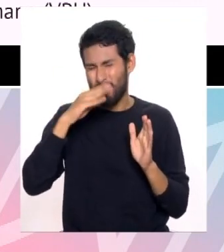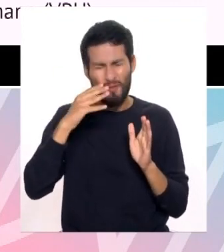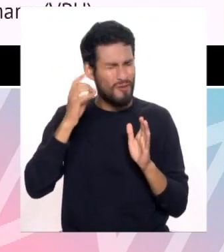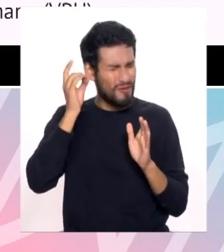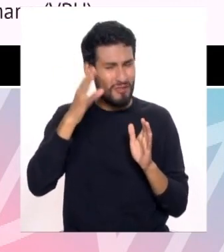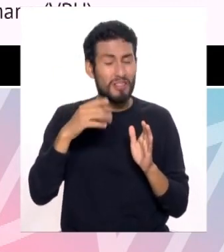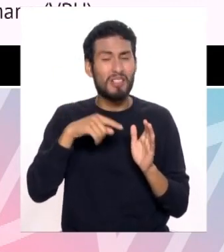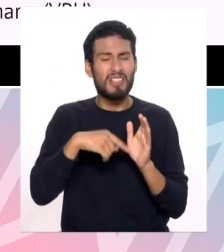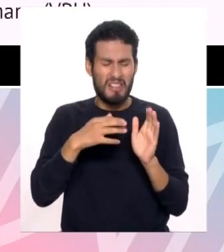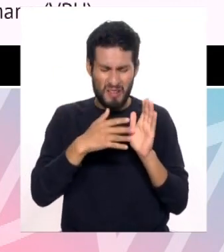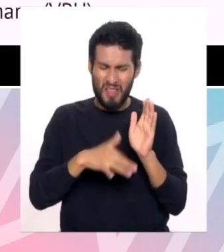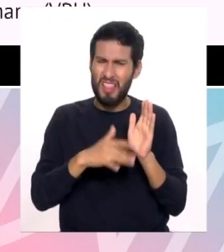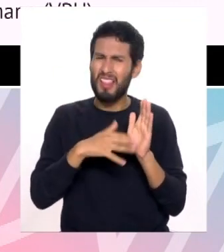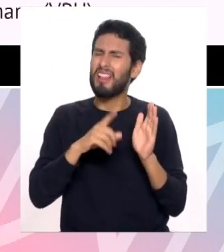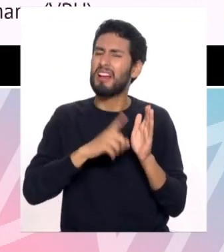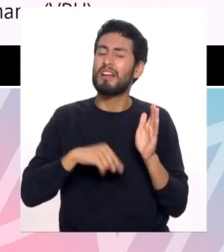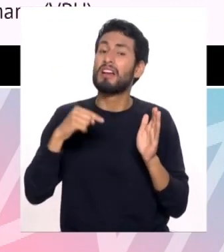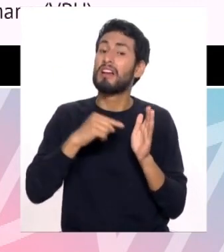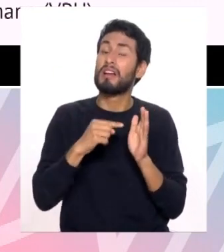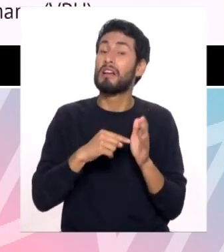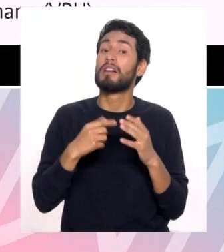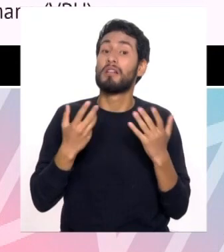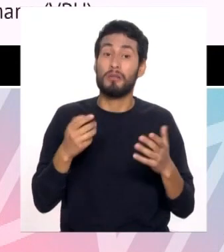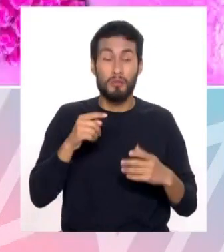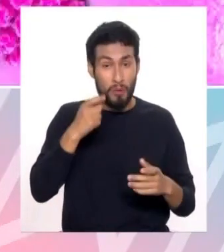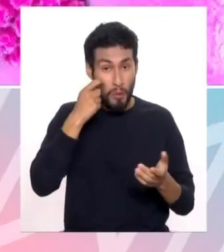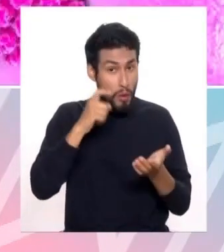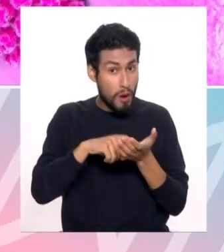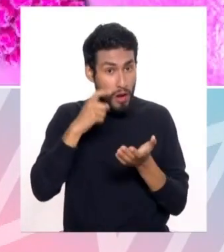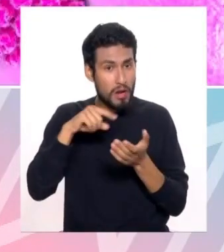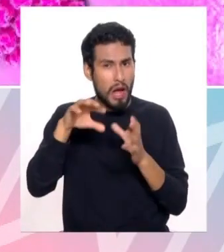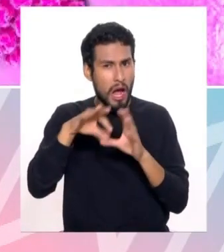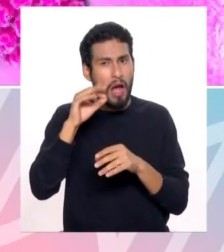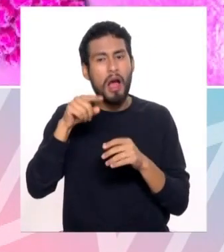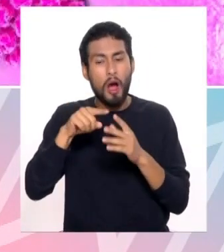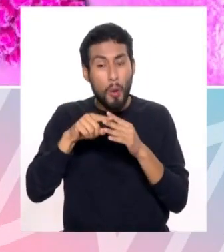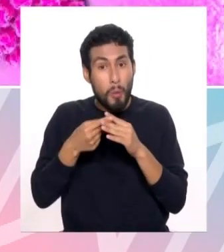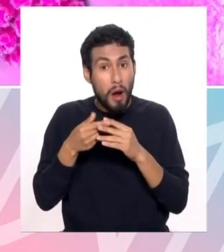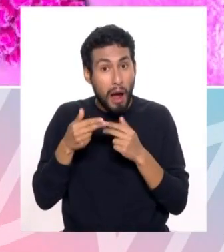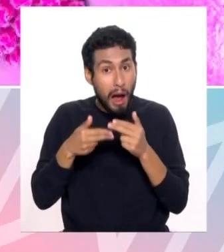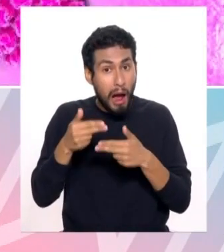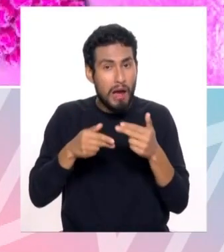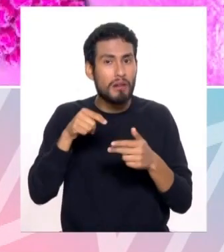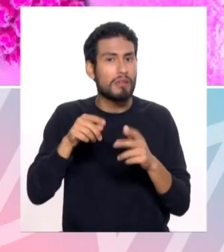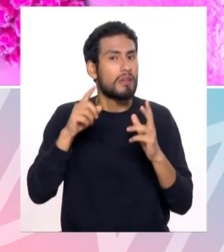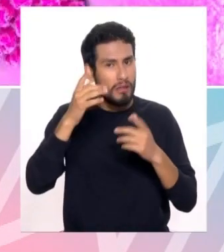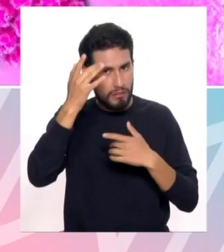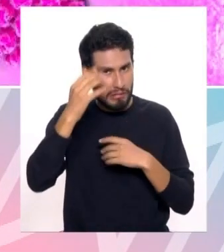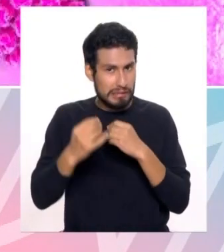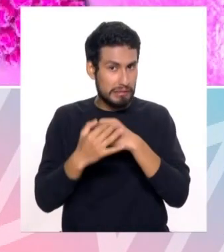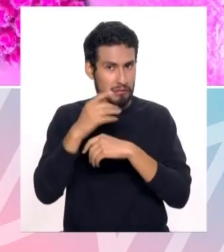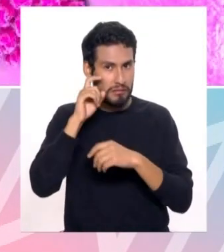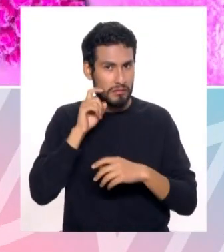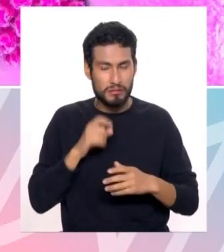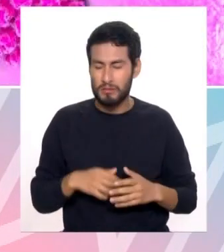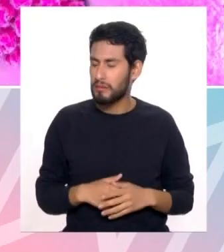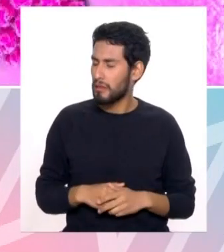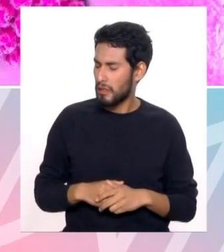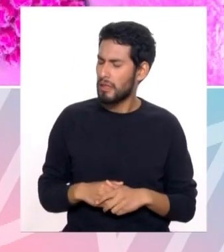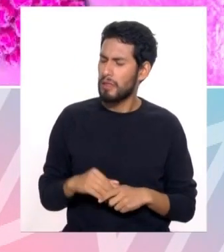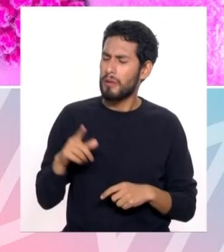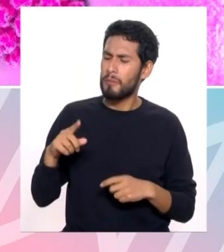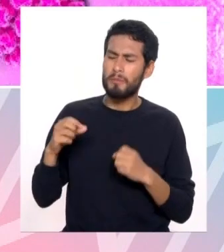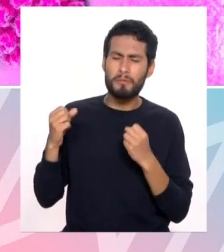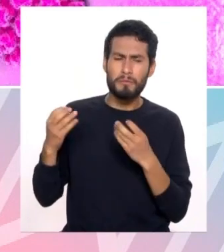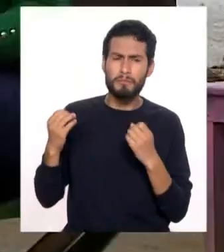secreciones. Generalmente ese es el tipo de manifestaciones primarias que podemos encontrar en este caso de las infecciones. Generalmente